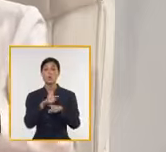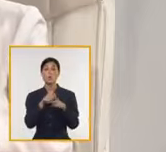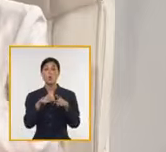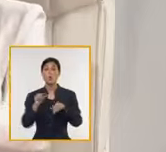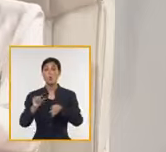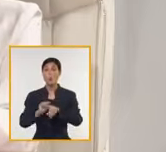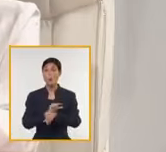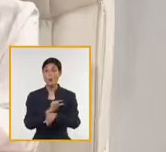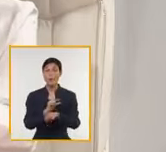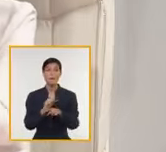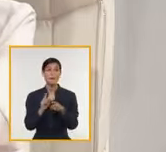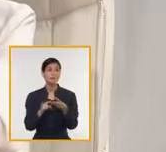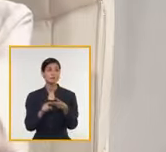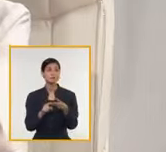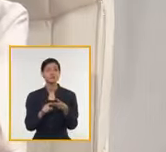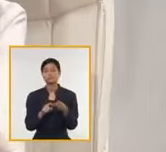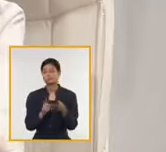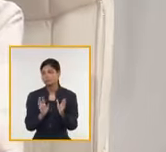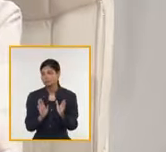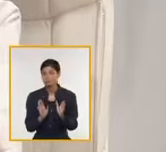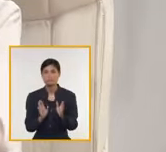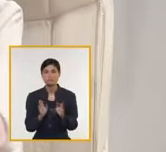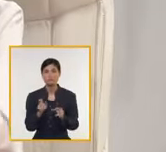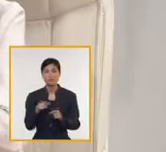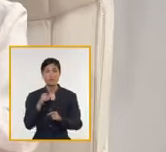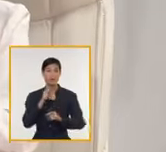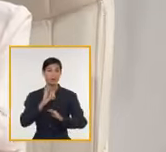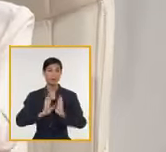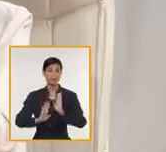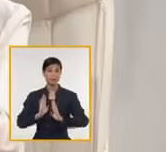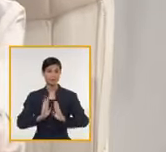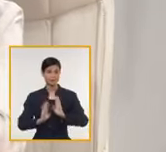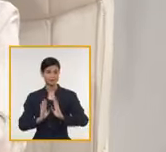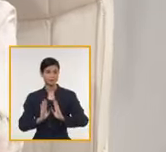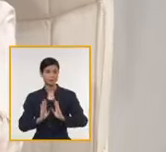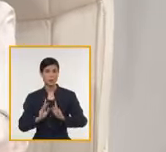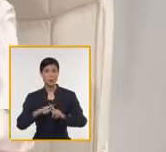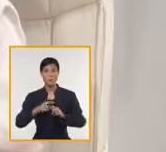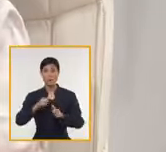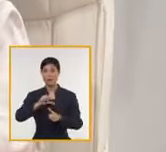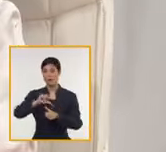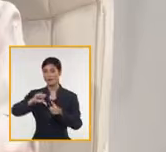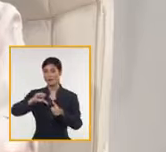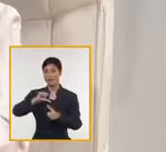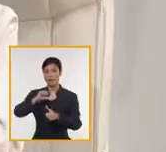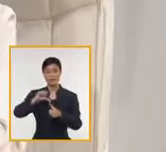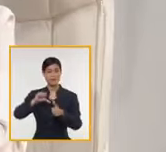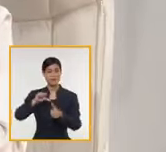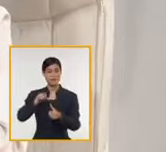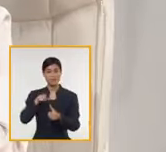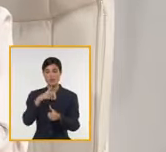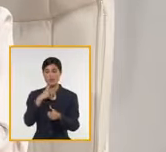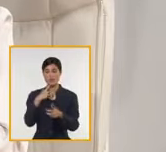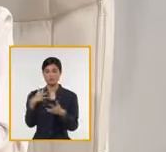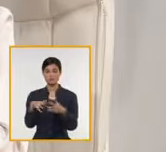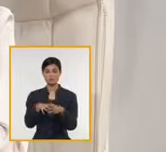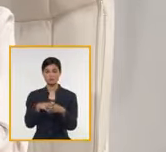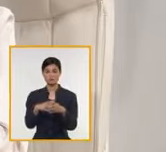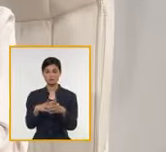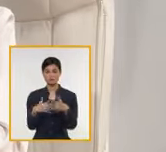Claro, esta es la muestra también de un Caribe también más desunido en ciertos